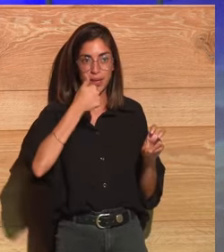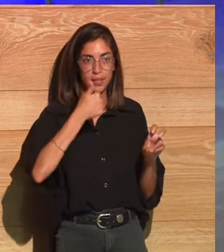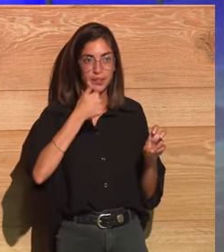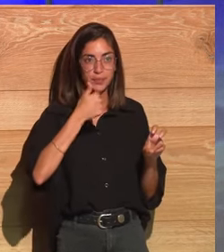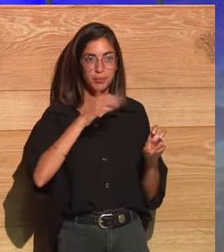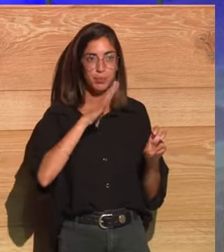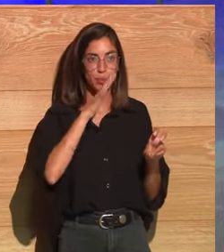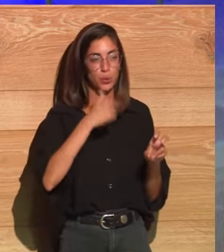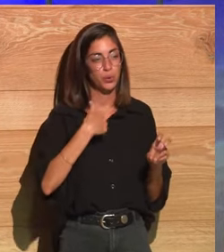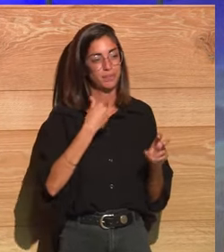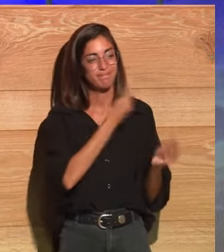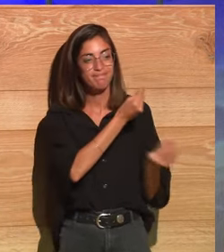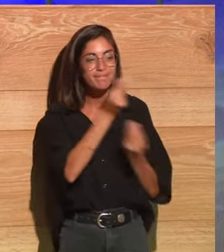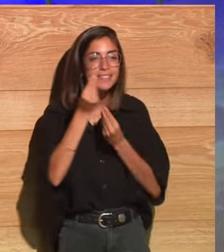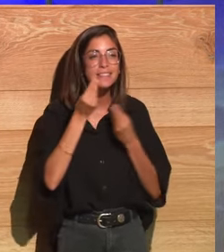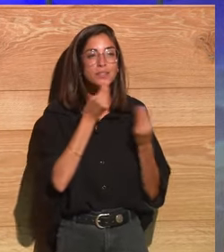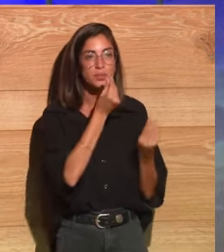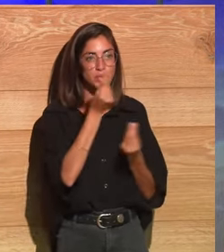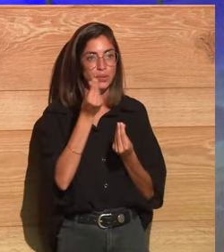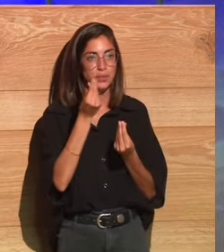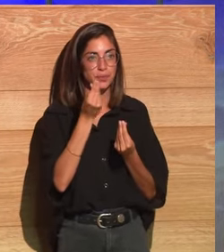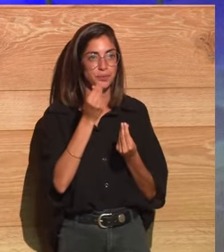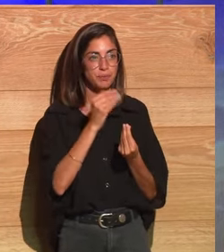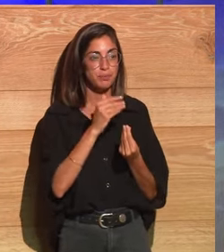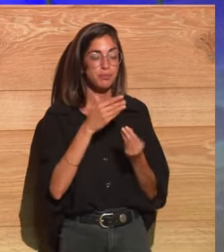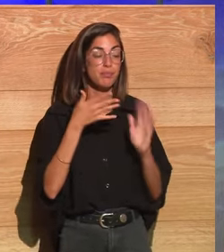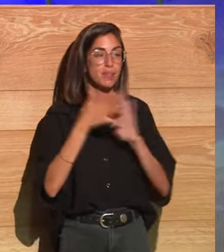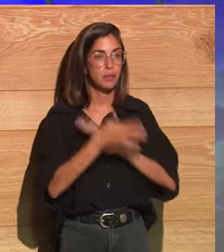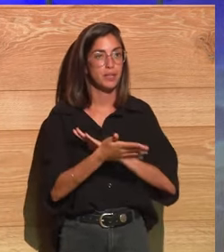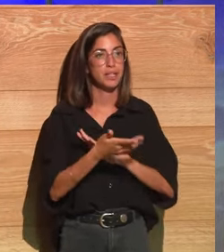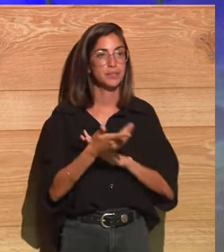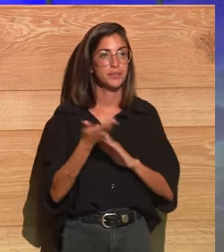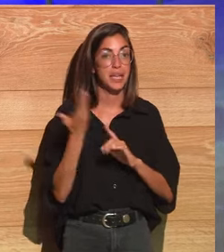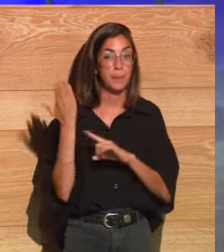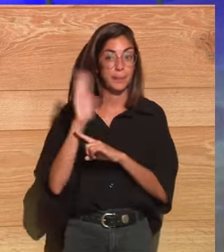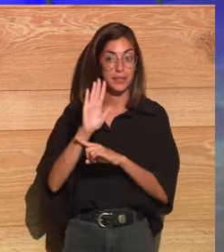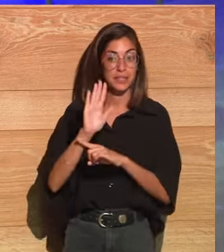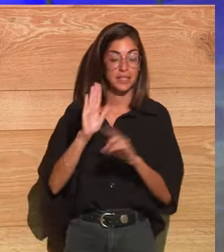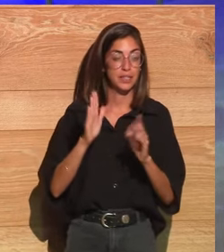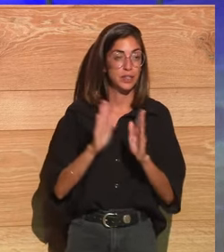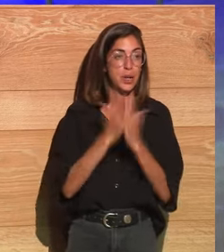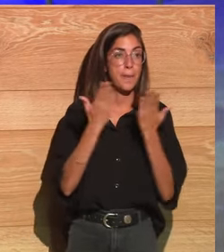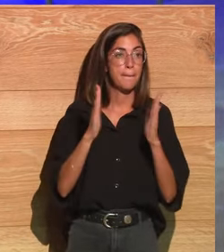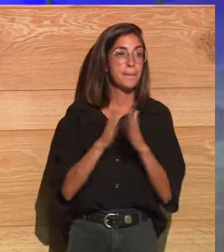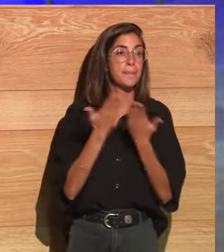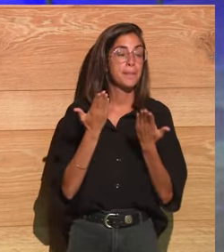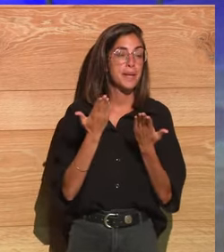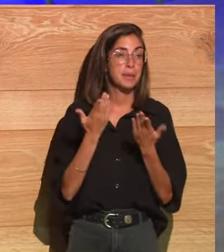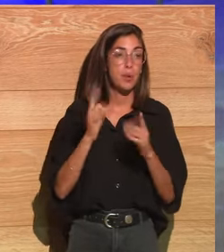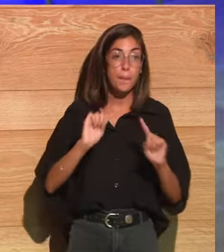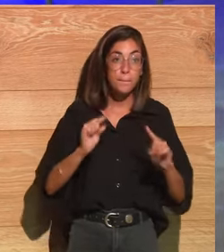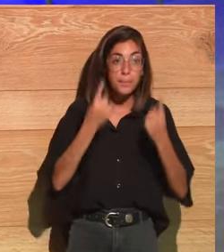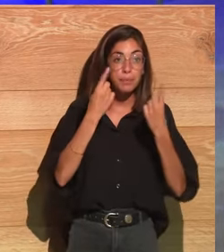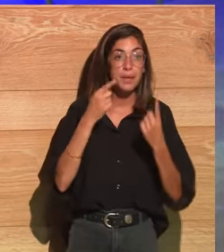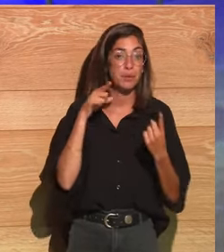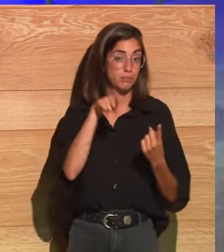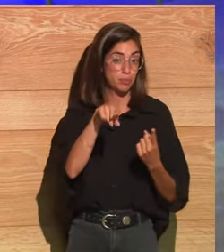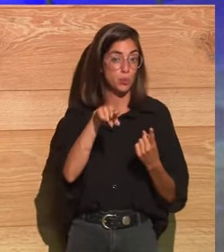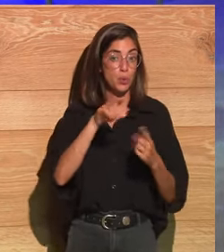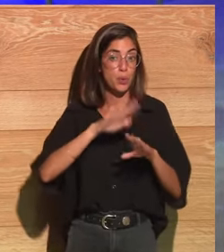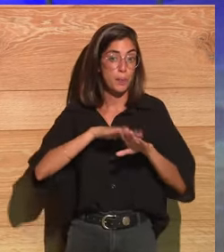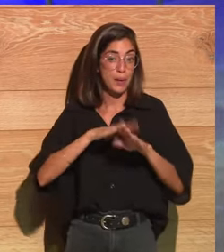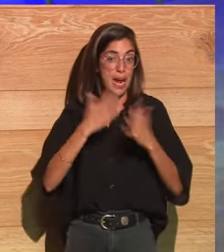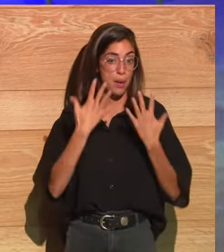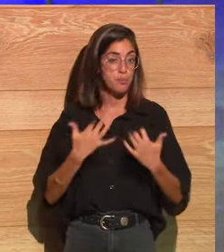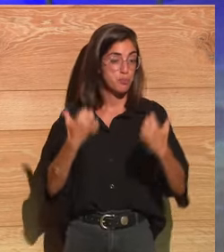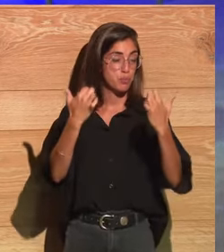tenía cierta intuición, que es, este es, y lo decían en la presentación, tu primer libro de divulgación, ¿no? Tuyo, firmado por ti, para el gran